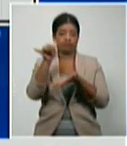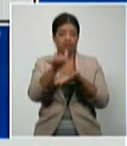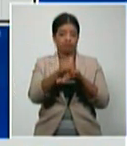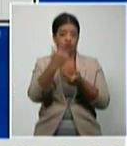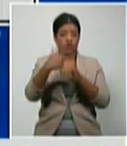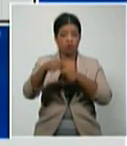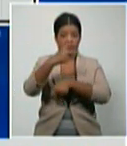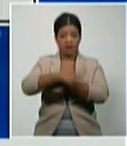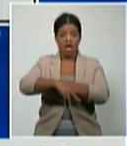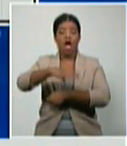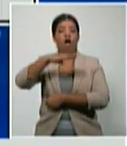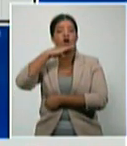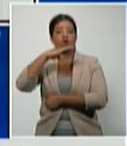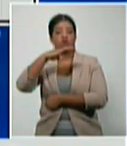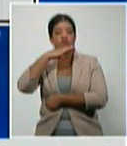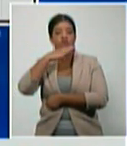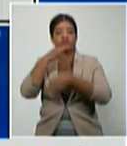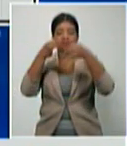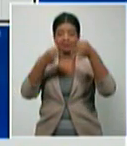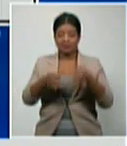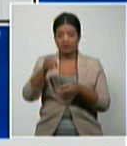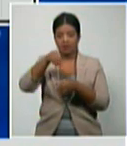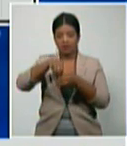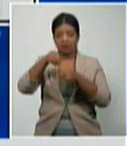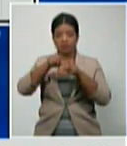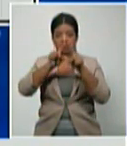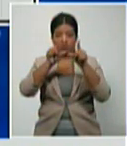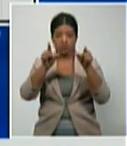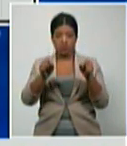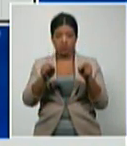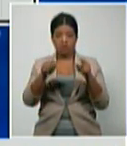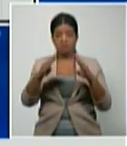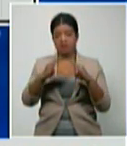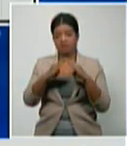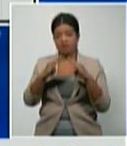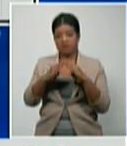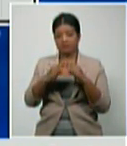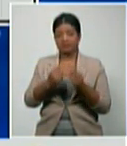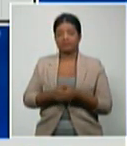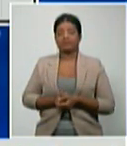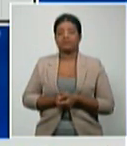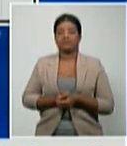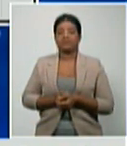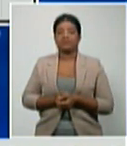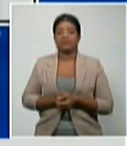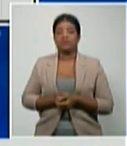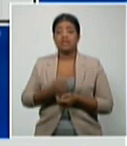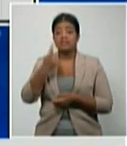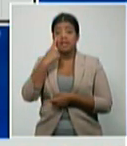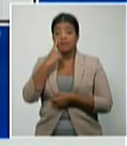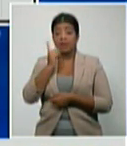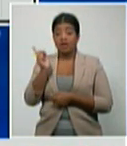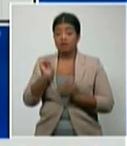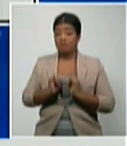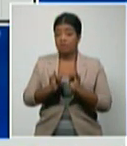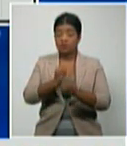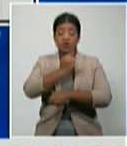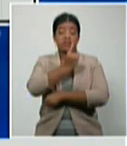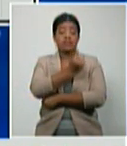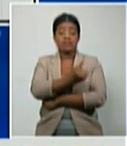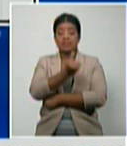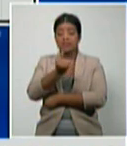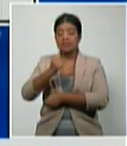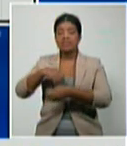los autóctonos. Hemos llegado a tener, esto es por día, en los últimos 15 días, hemos llegado a tener